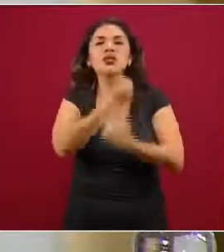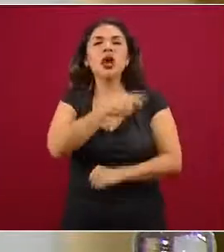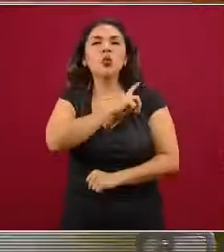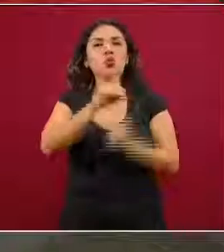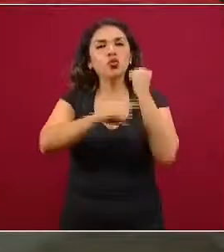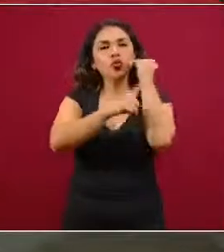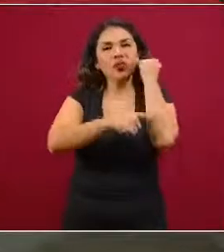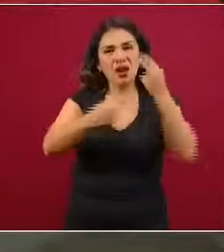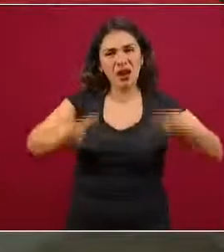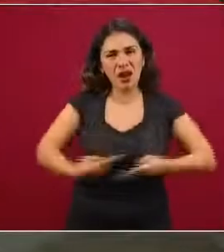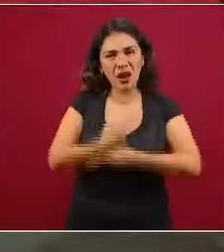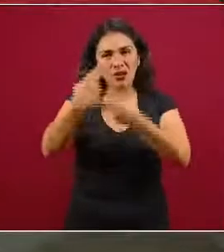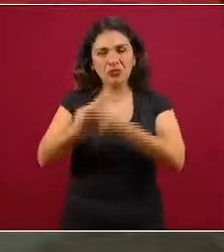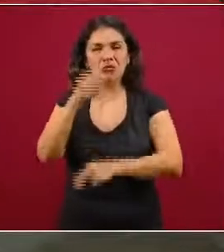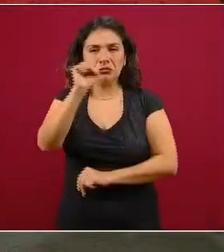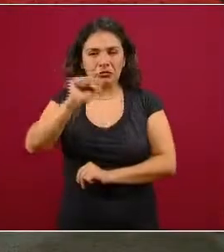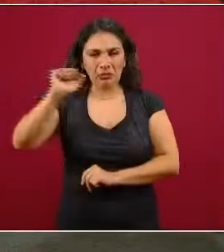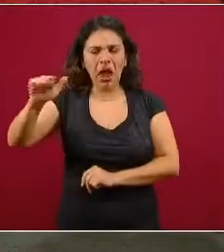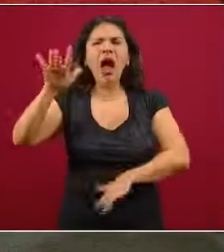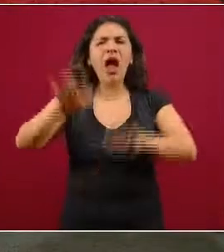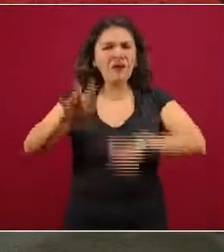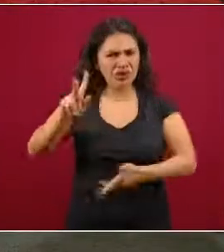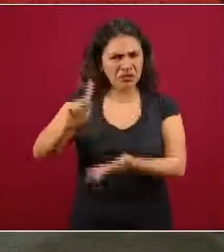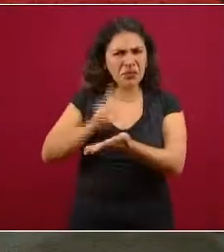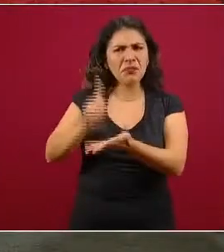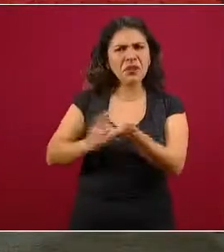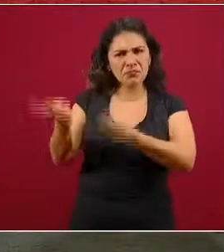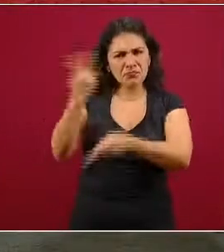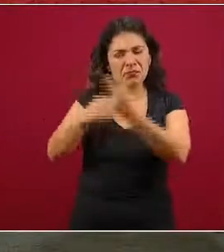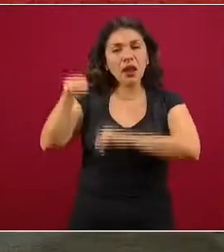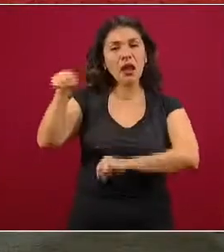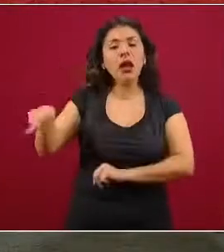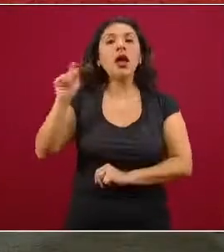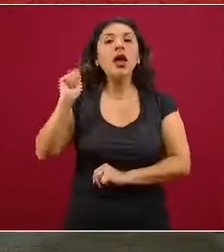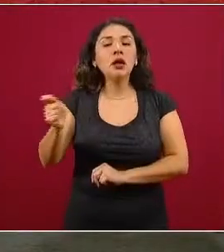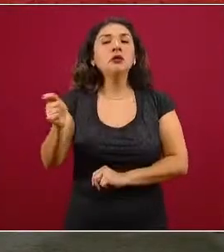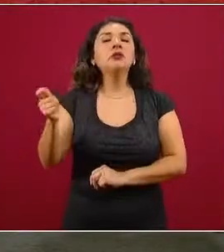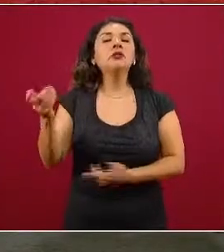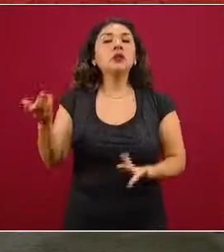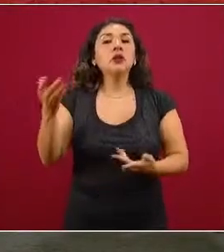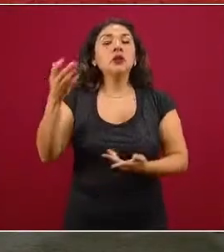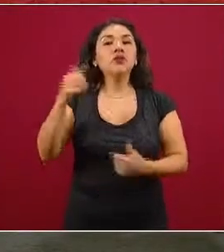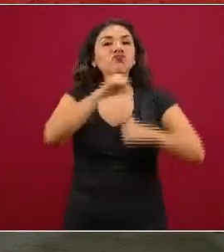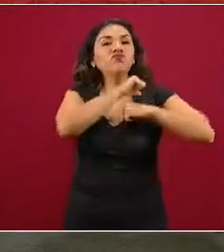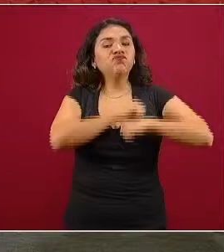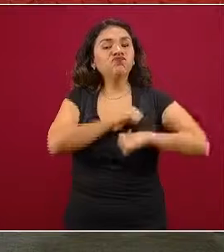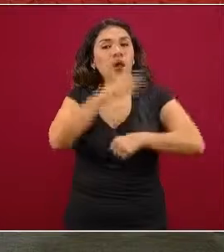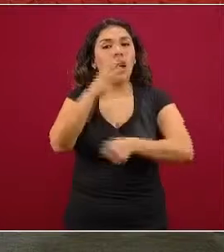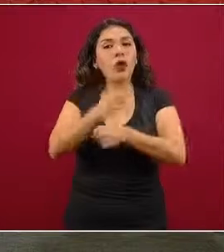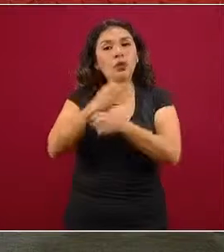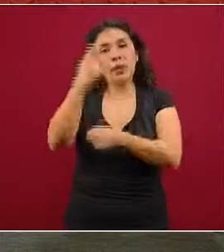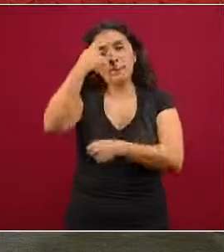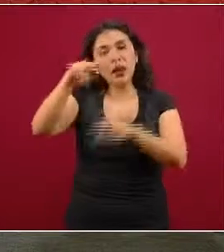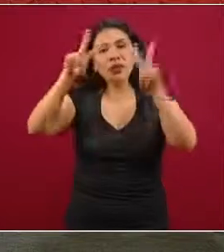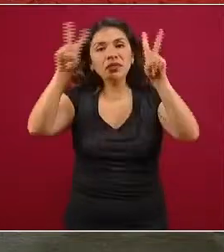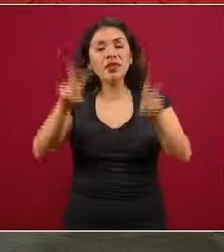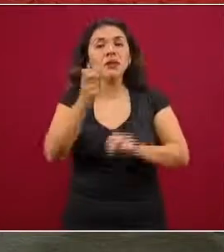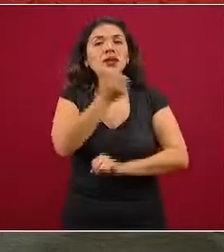Salud, que ha venido en otras ocasiones y ella ha estado a cargo de todo el tema de la